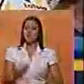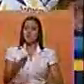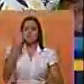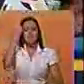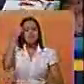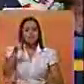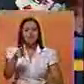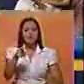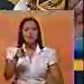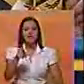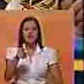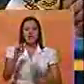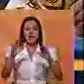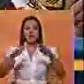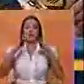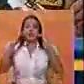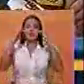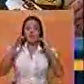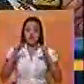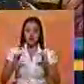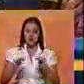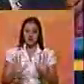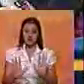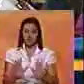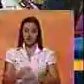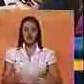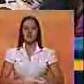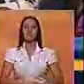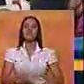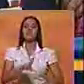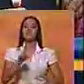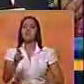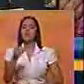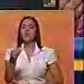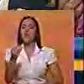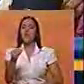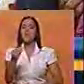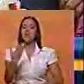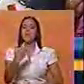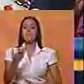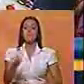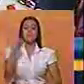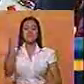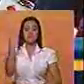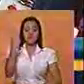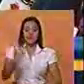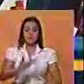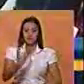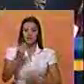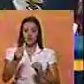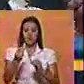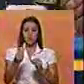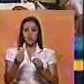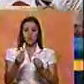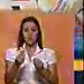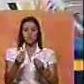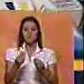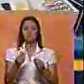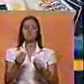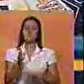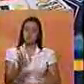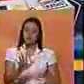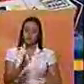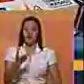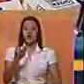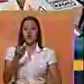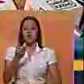Voy a bajar un poquito los micrófonos porque estoy como un poquito. ¿Cuál es el papel más importante o la petición principal que ustedes hicieron a los medios de comunicación? Mira,